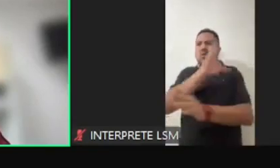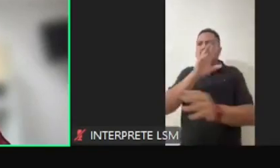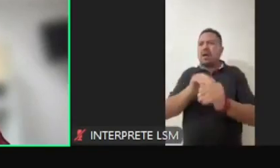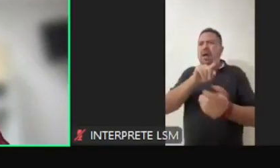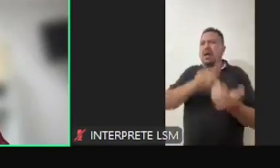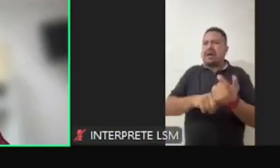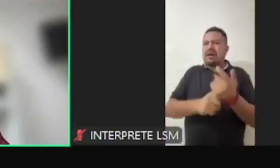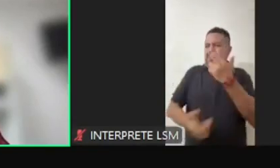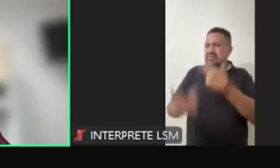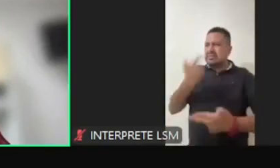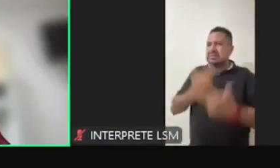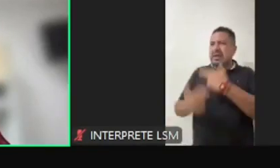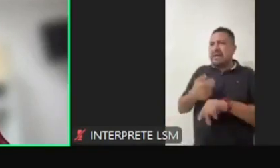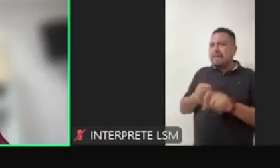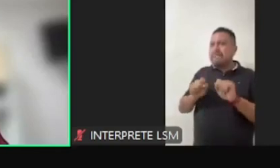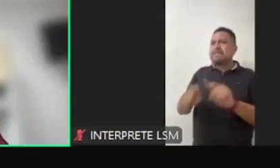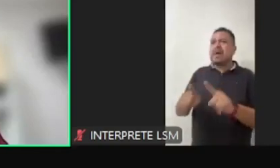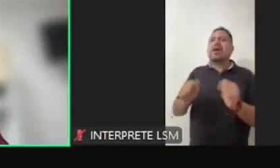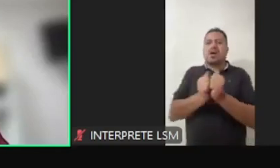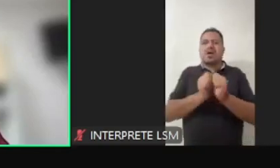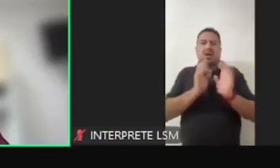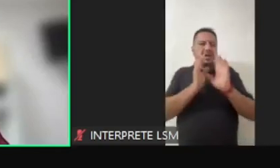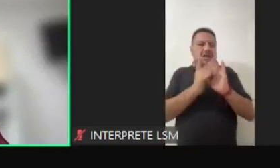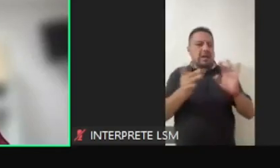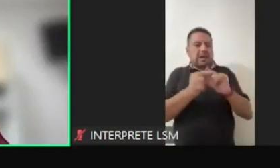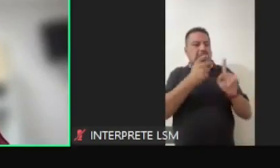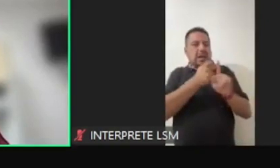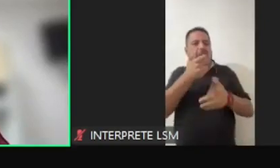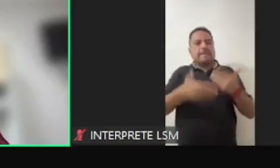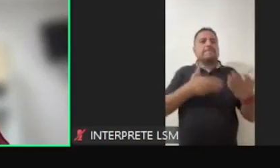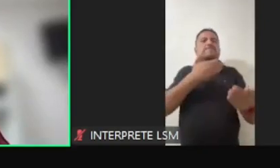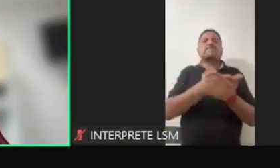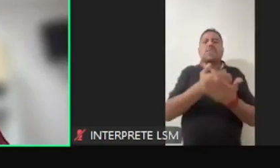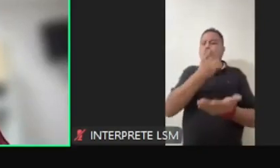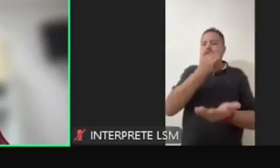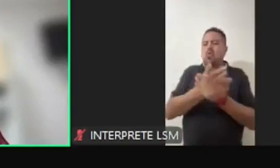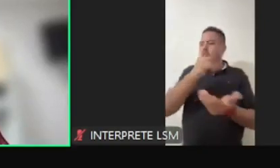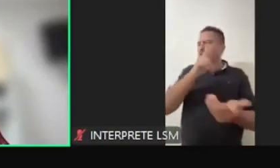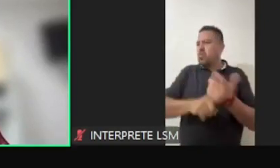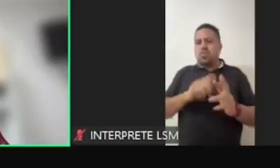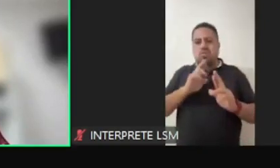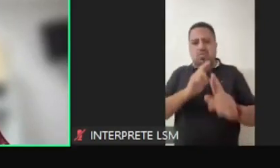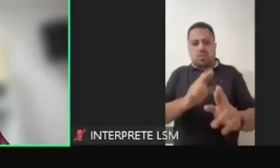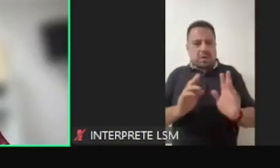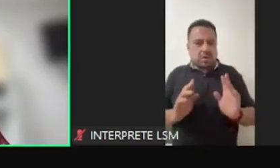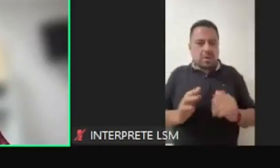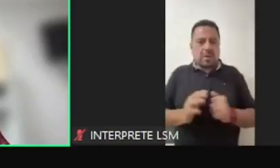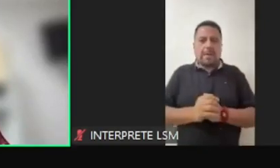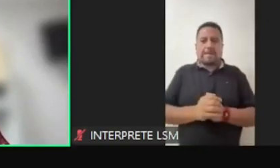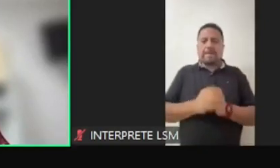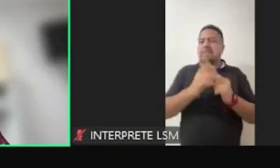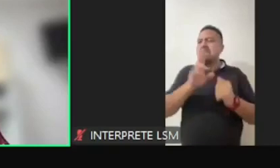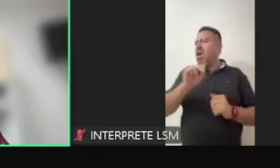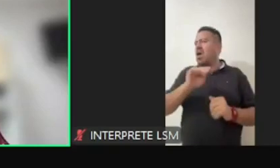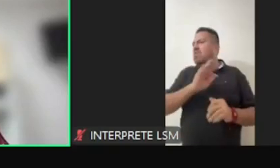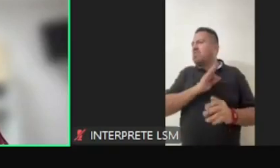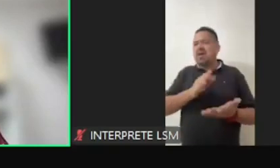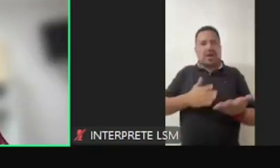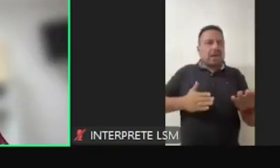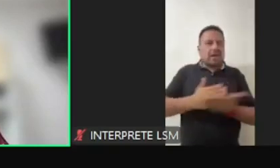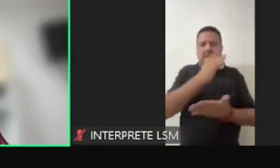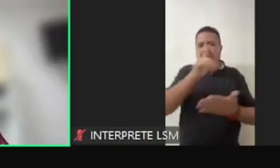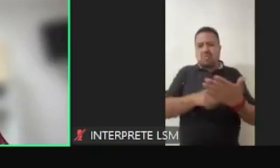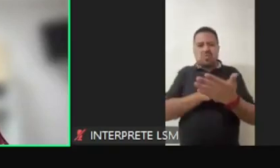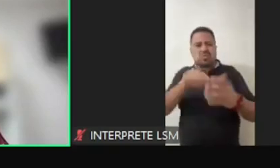revocada de conformidad con lo anterior se propone el siguiente punto único es improcedente el juicio electoral